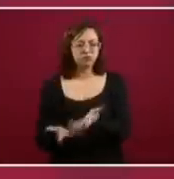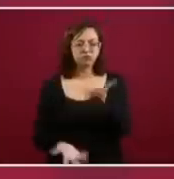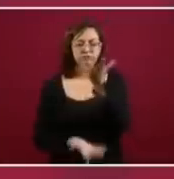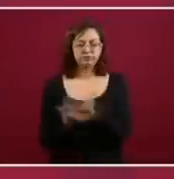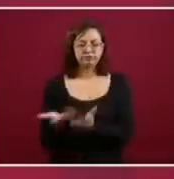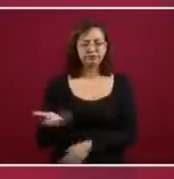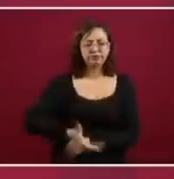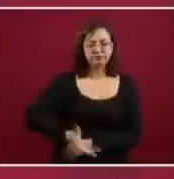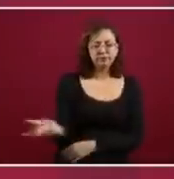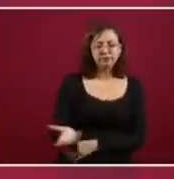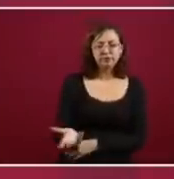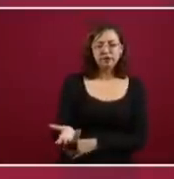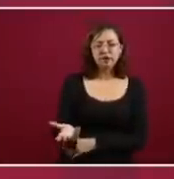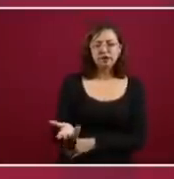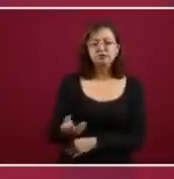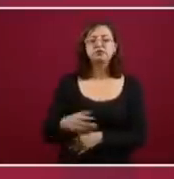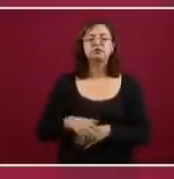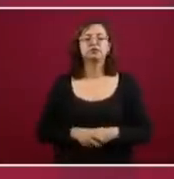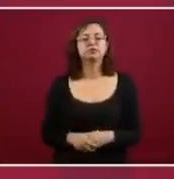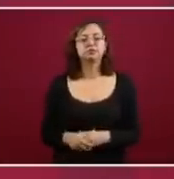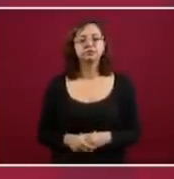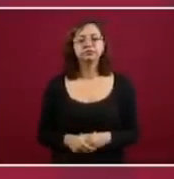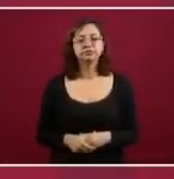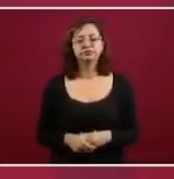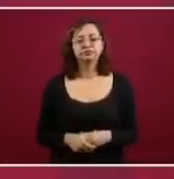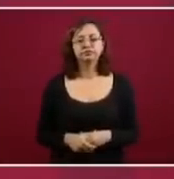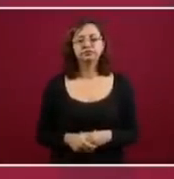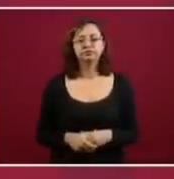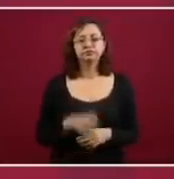en la práctica